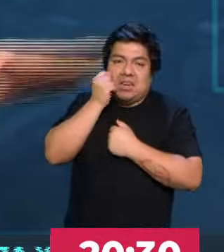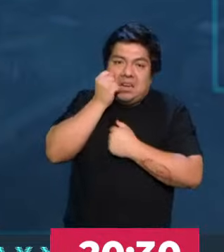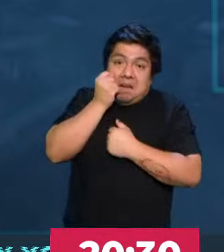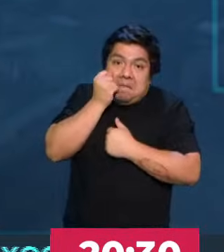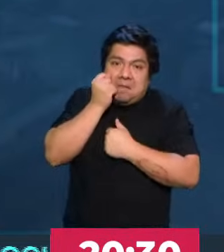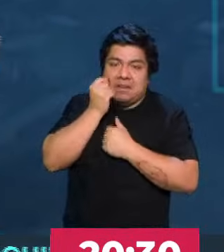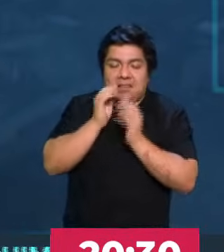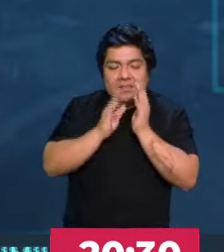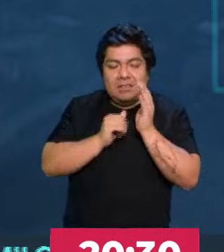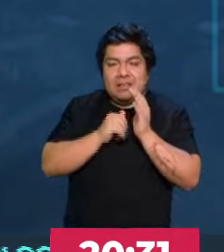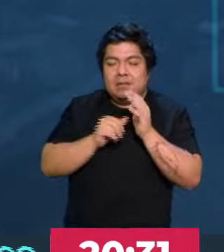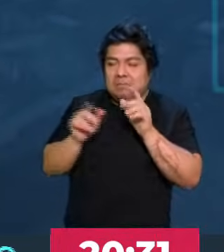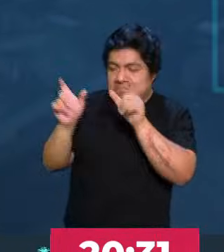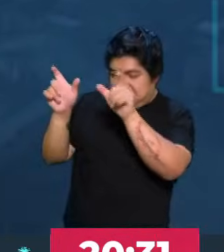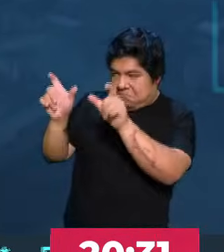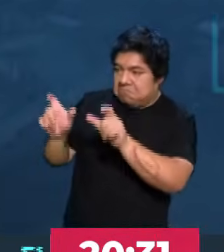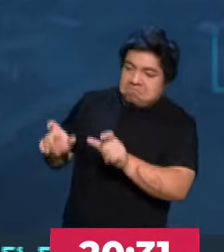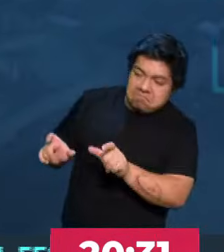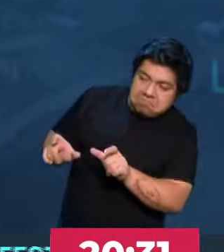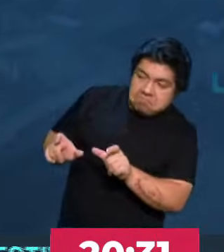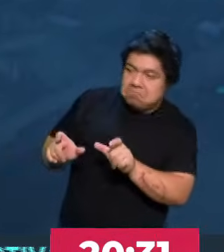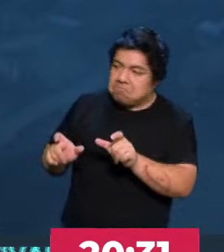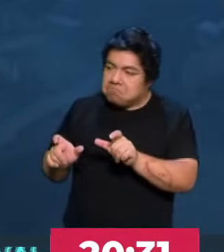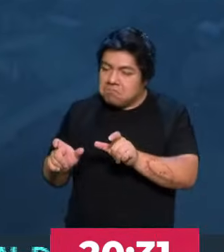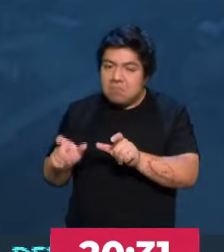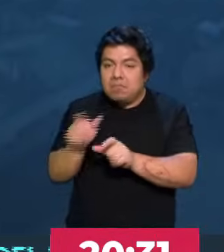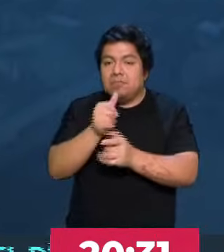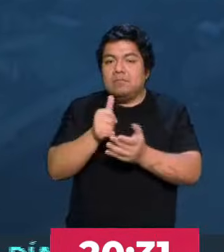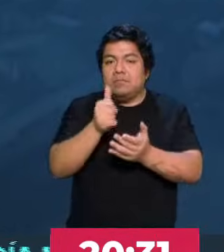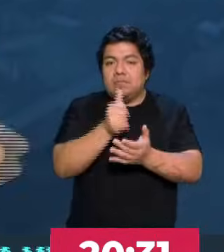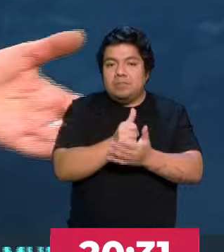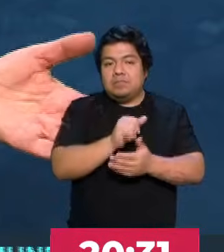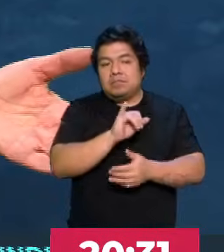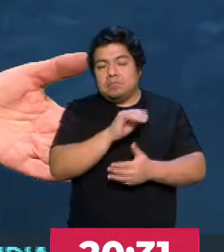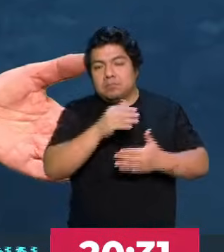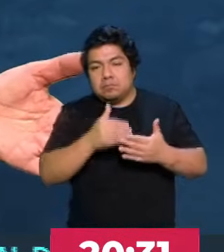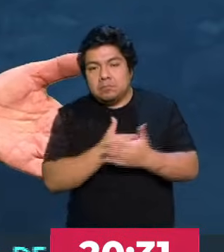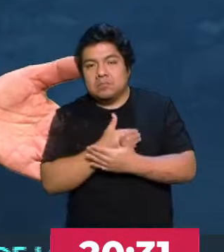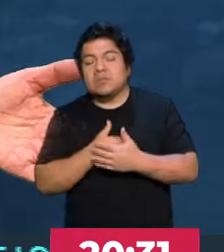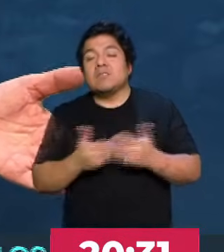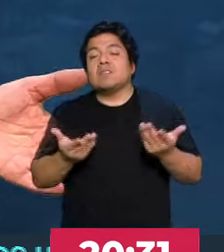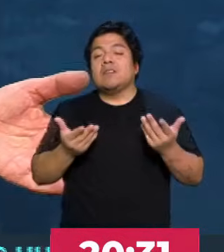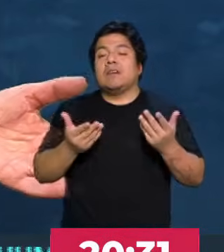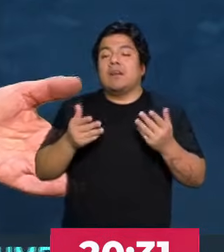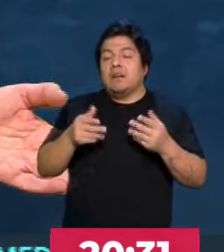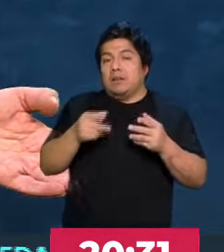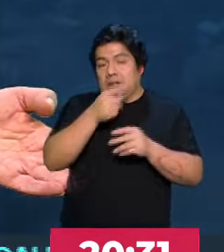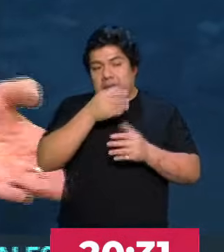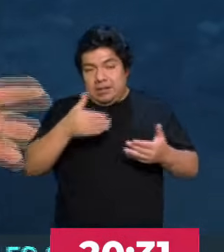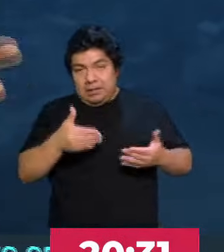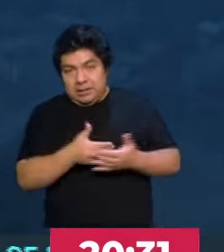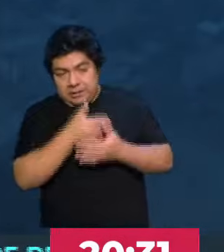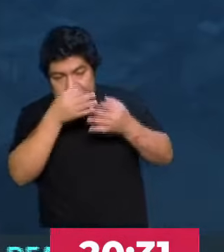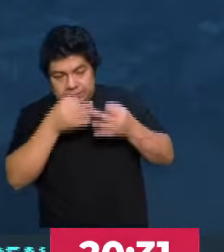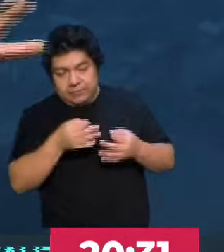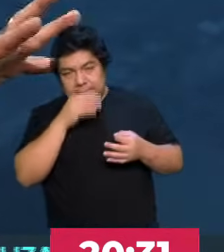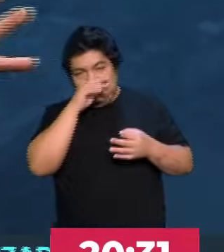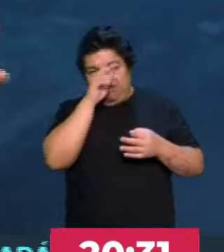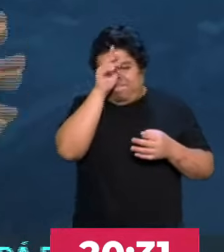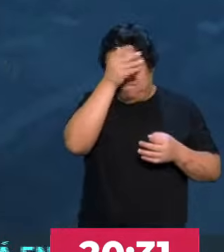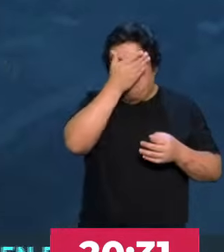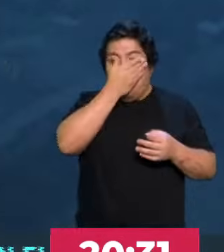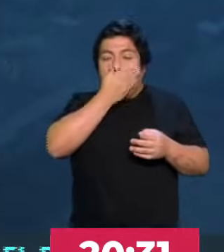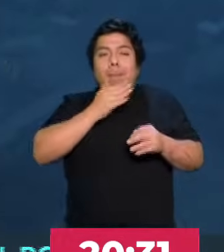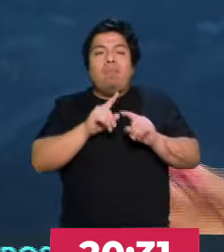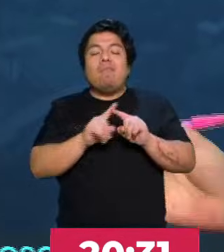documentos o no, más bien cómo te ves físicamente, si eres ciudadano o población originaria, Bere. Entonces, eso ya cambió